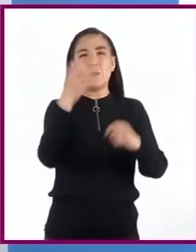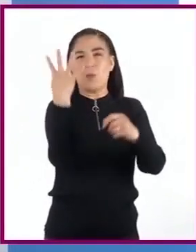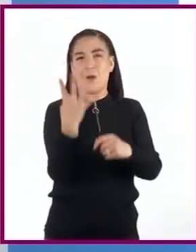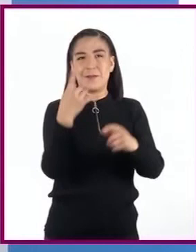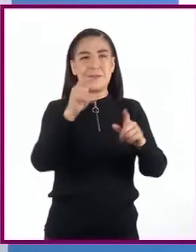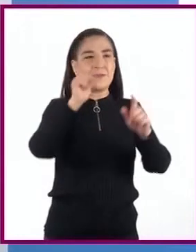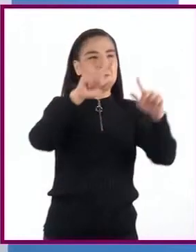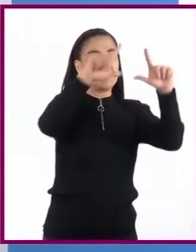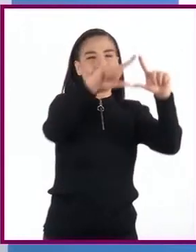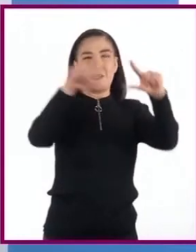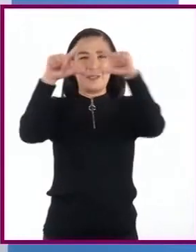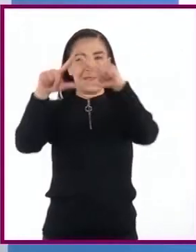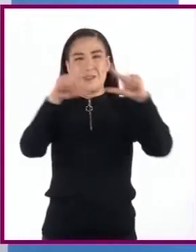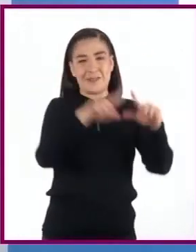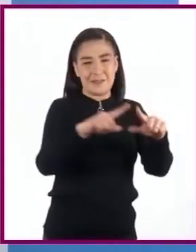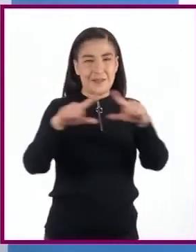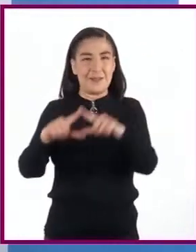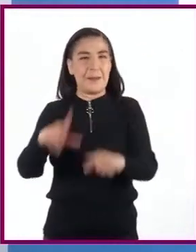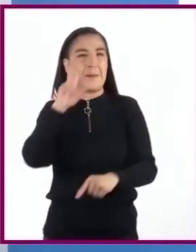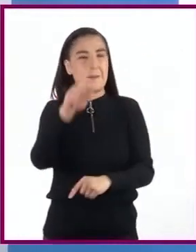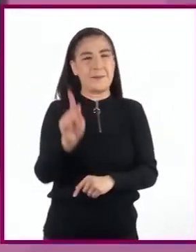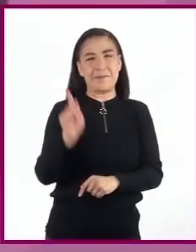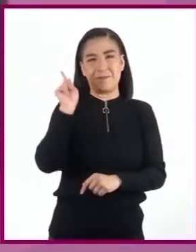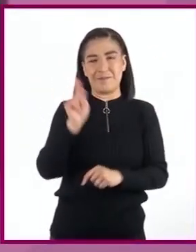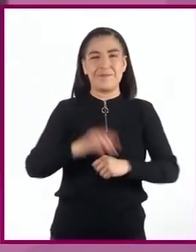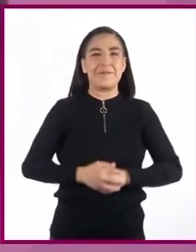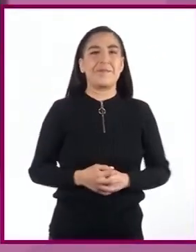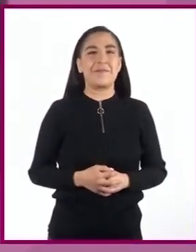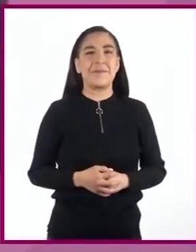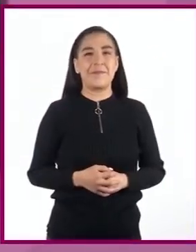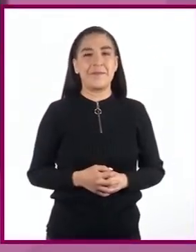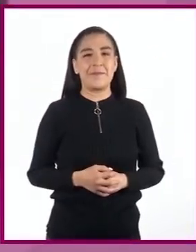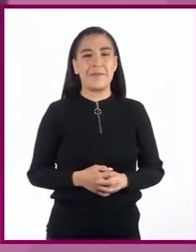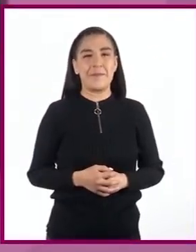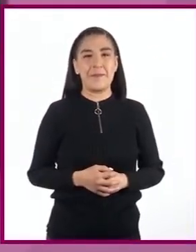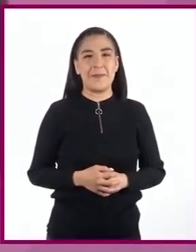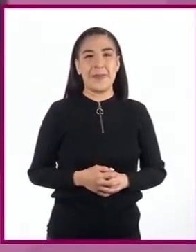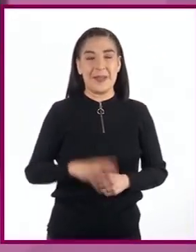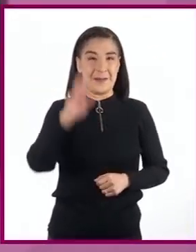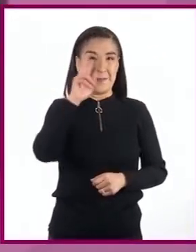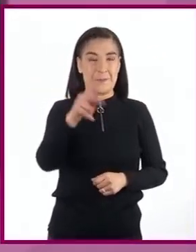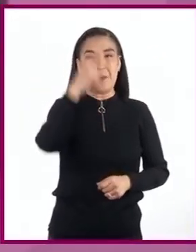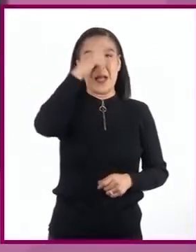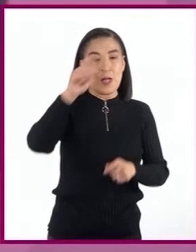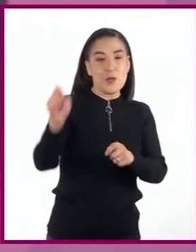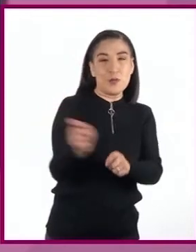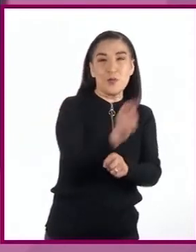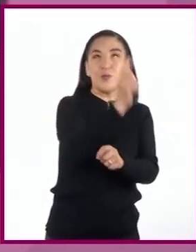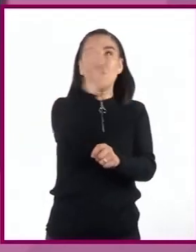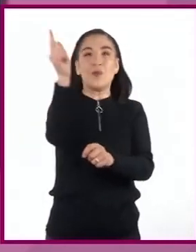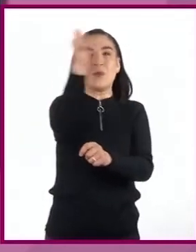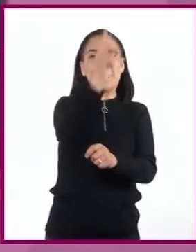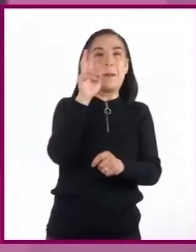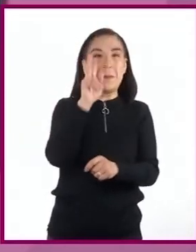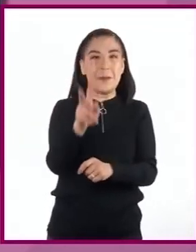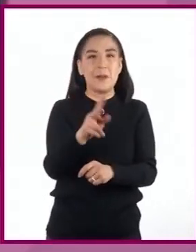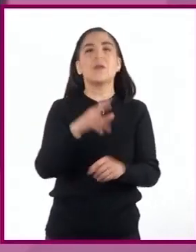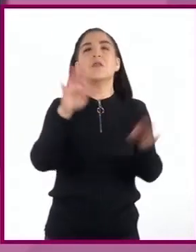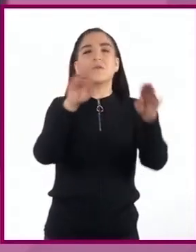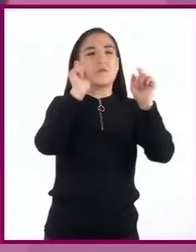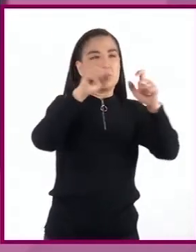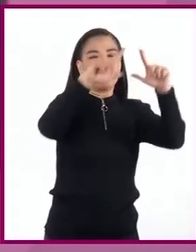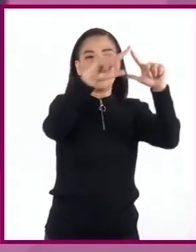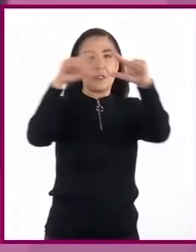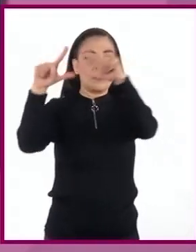triángulos, tal como se muestra en la siguiente figura. Para que el papalote se eleve adecuadamente, los triángulos que lo conforman